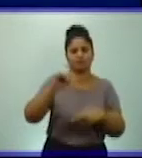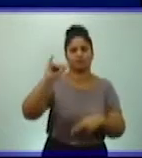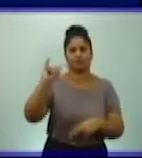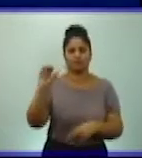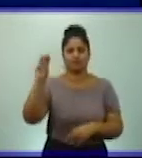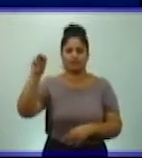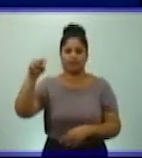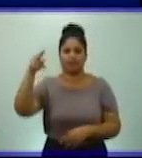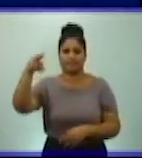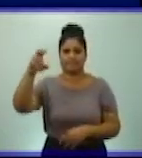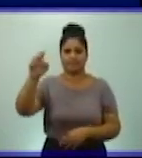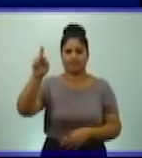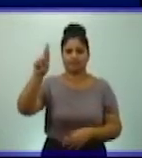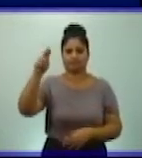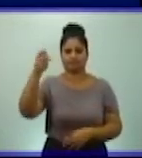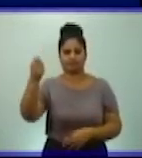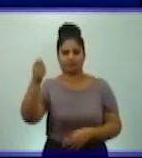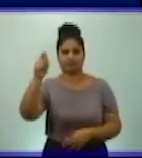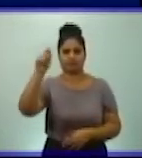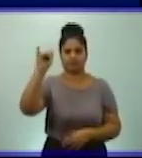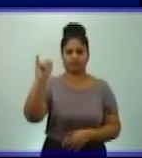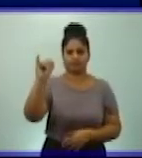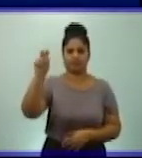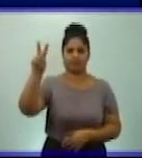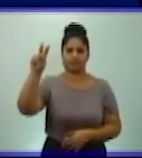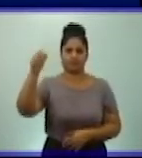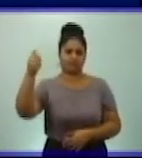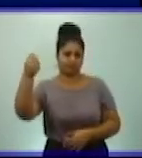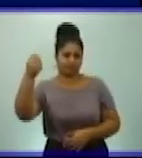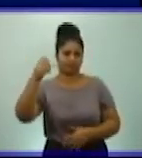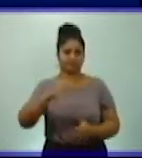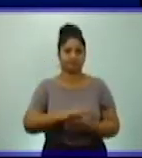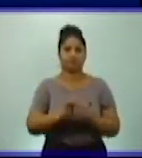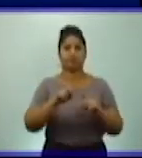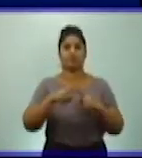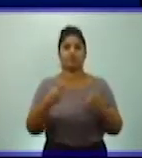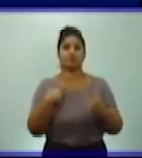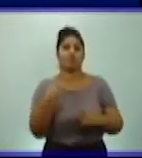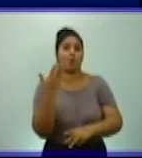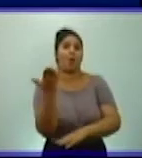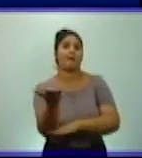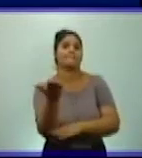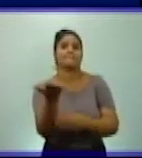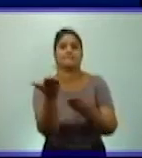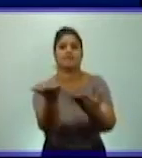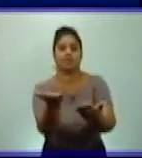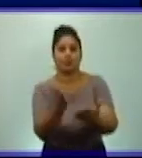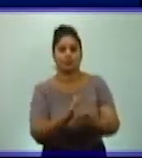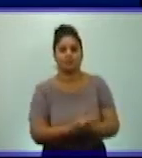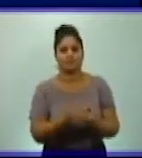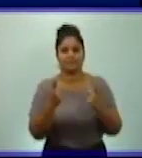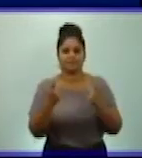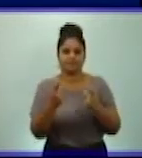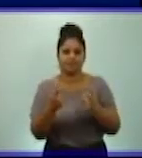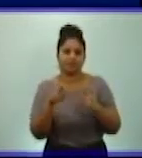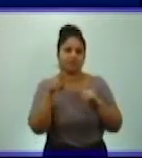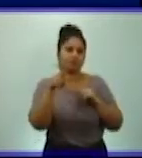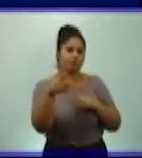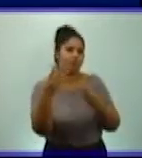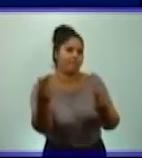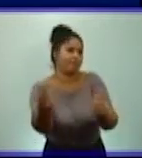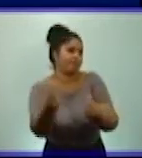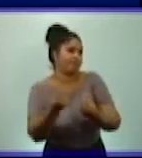porque fíjense, es un préstamo de la oración imperativa al modo subjuntivo para expresar